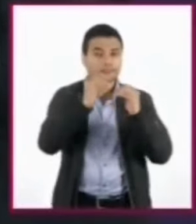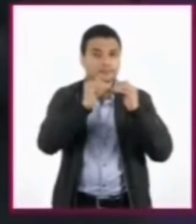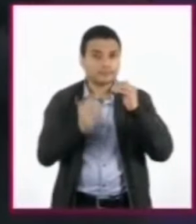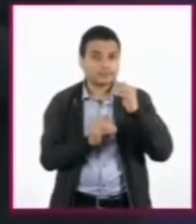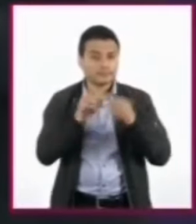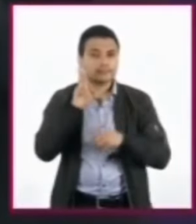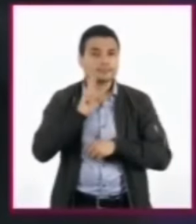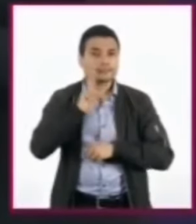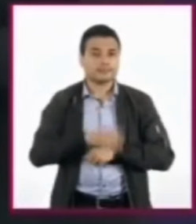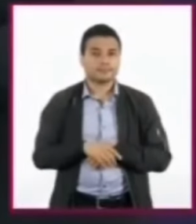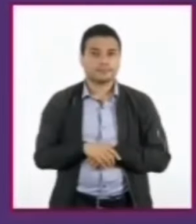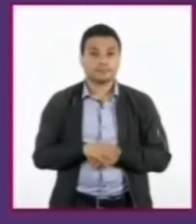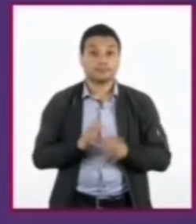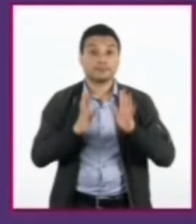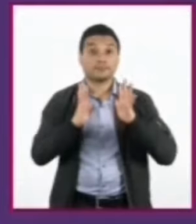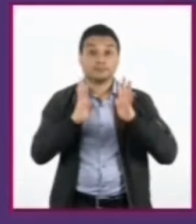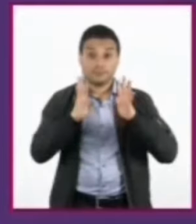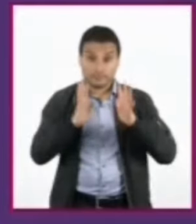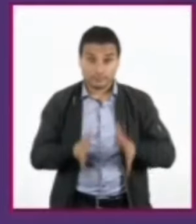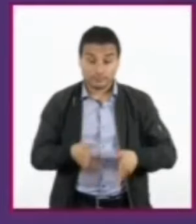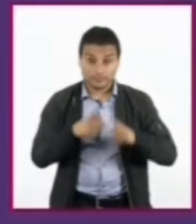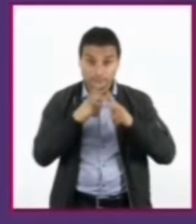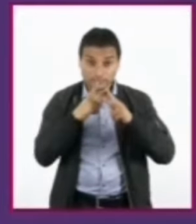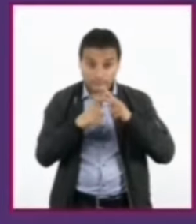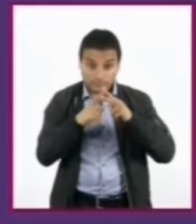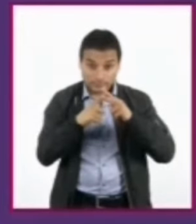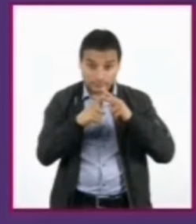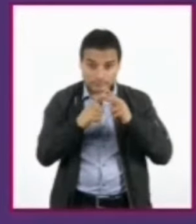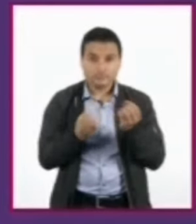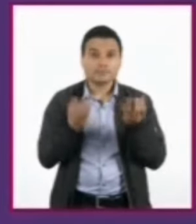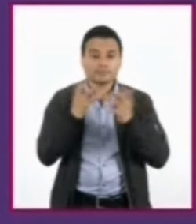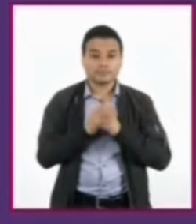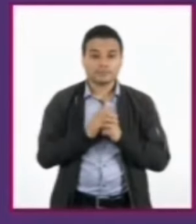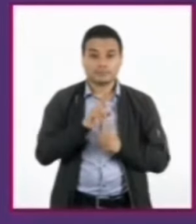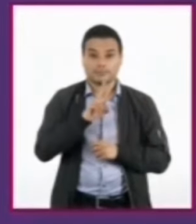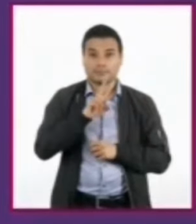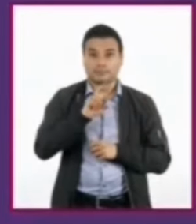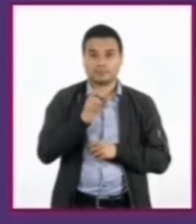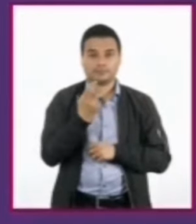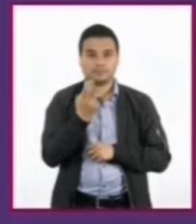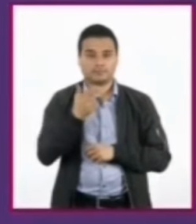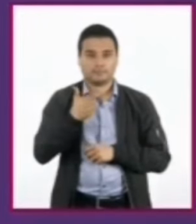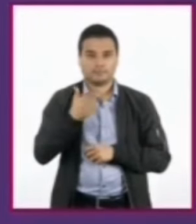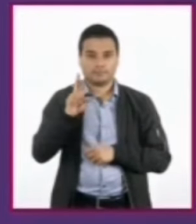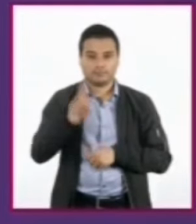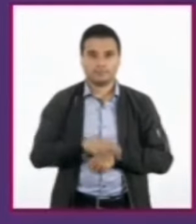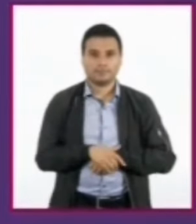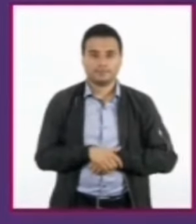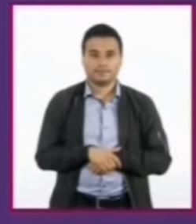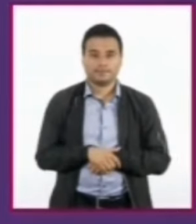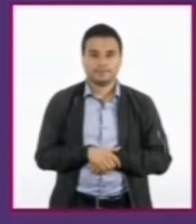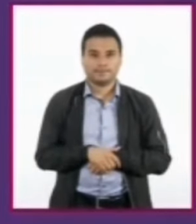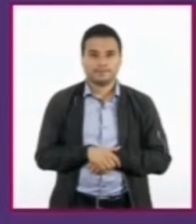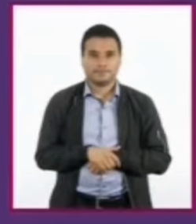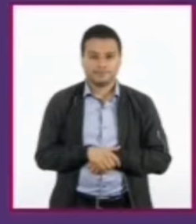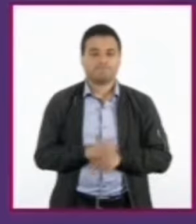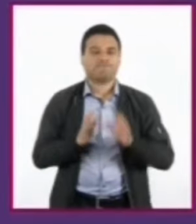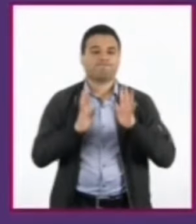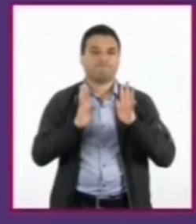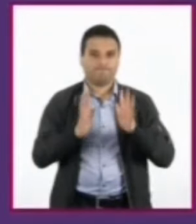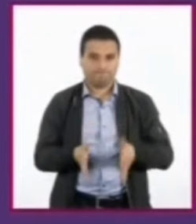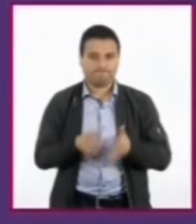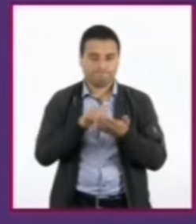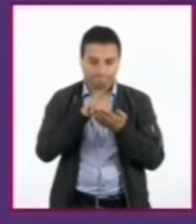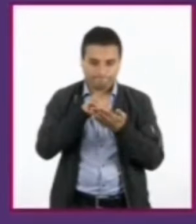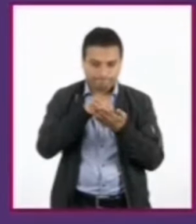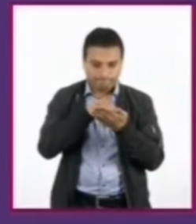Una vez llevada a cabo la reacción, el peso final es 225 gramos. Registramos la magnitud